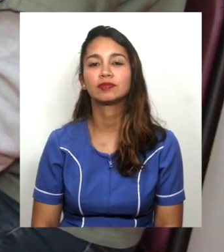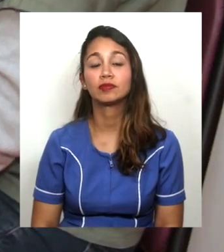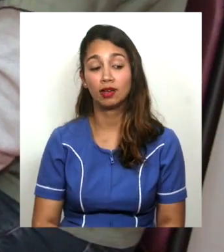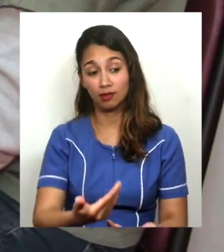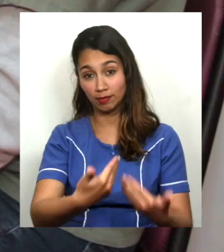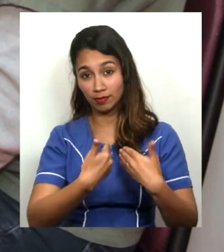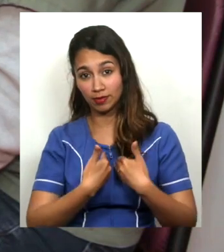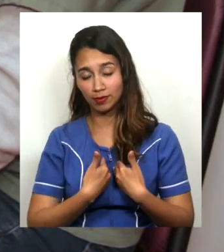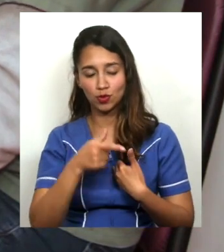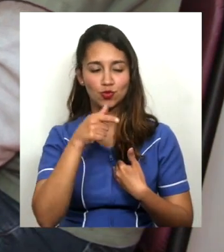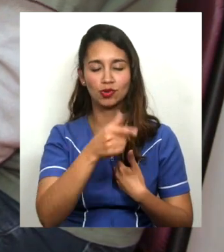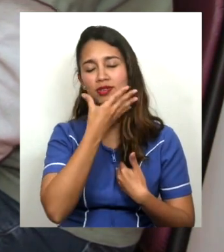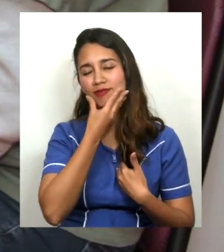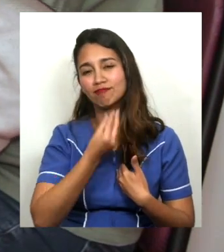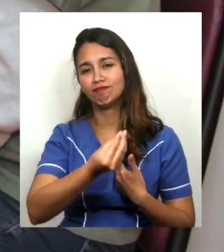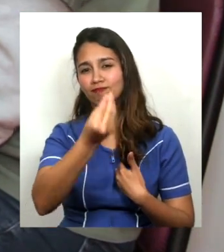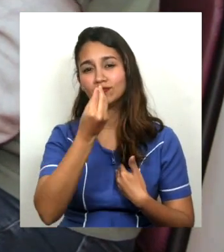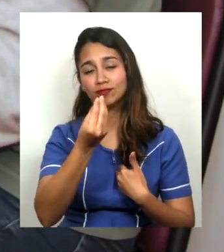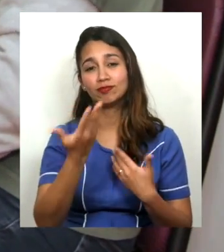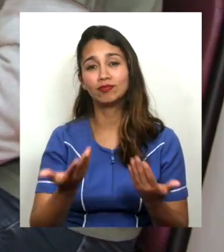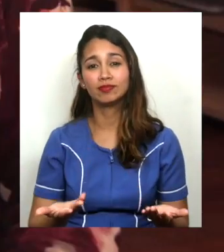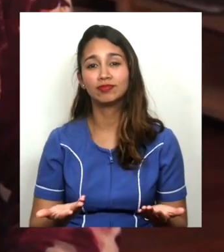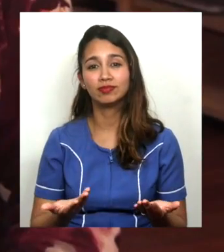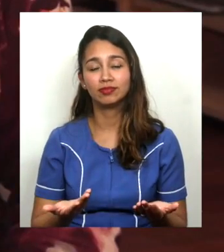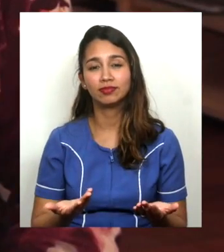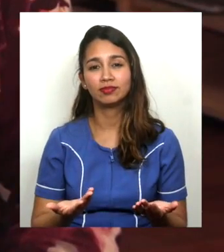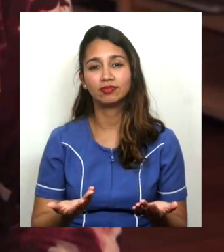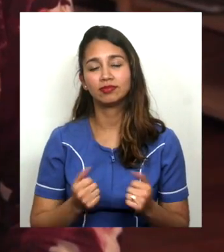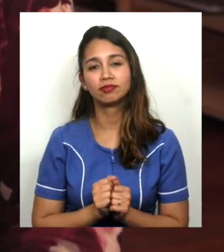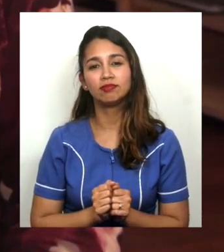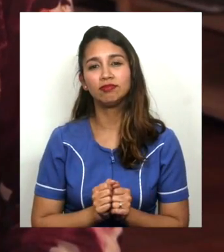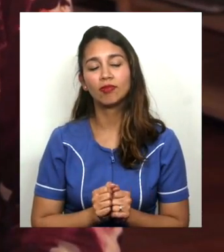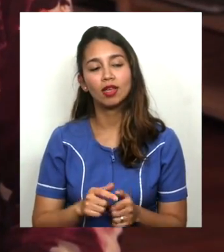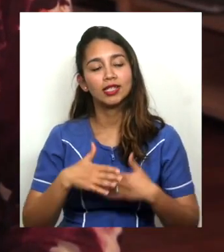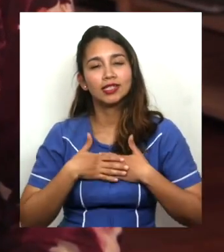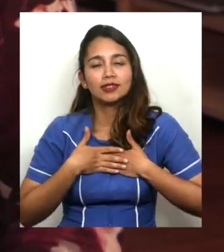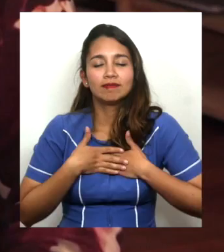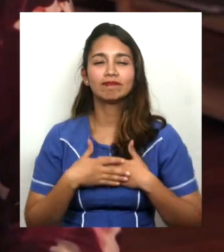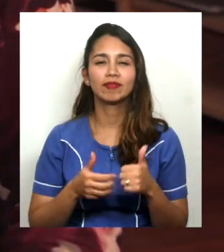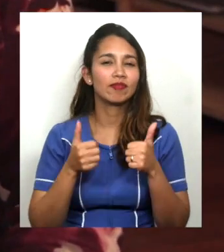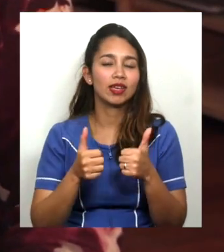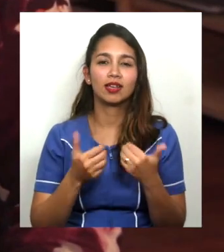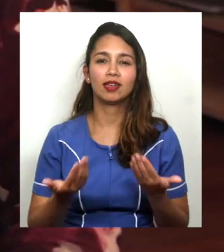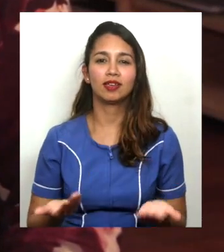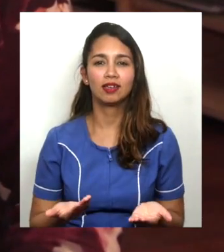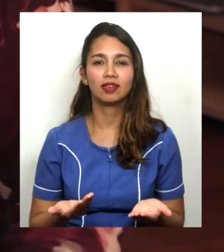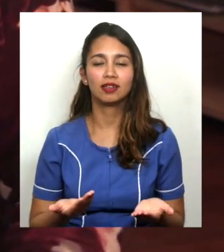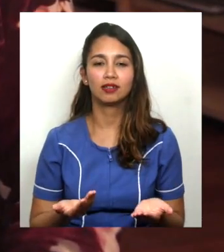Para mí es maravilloso porque uno se siente tan